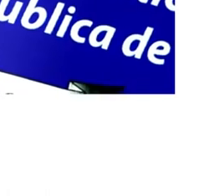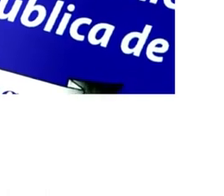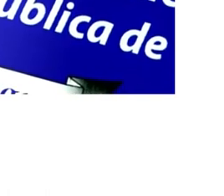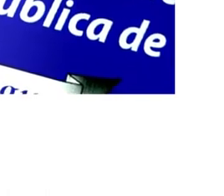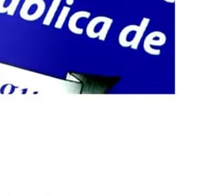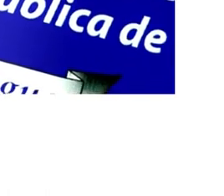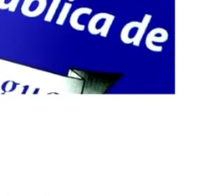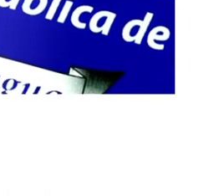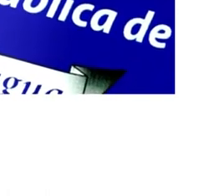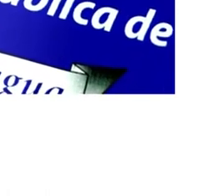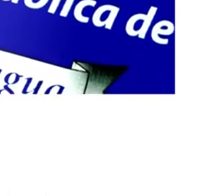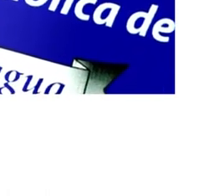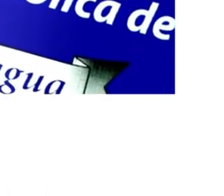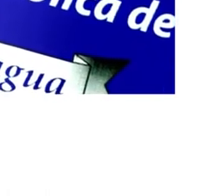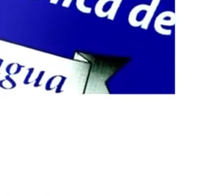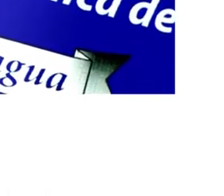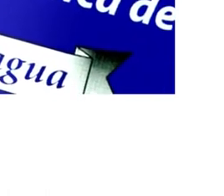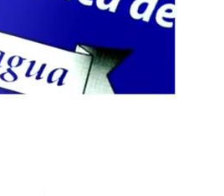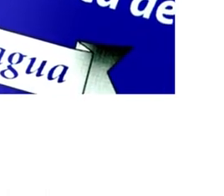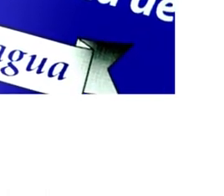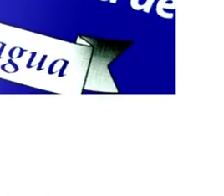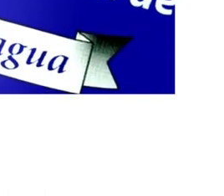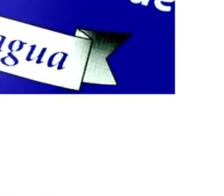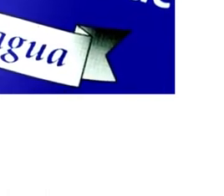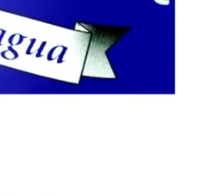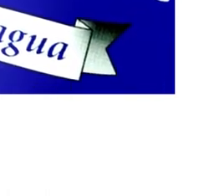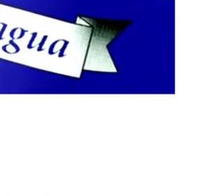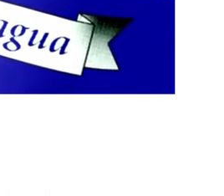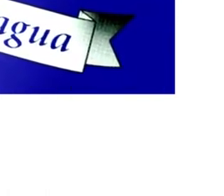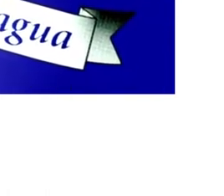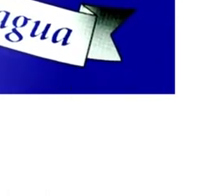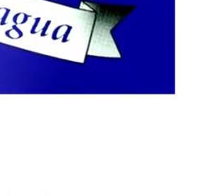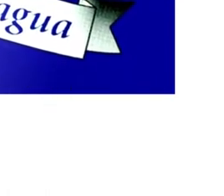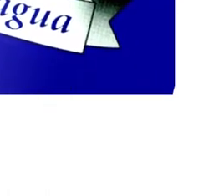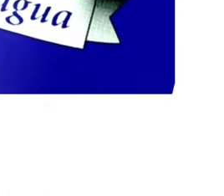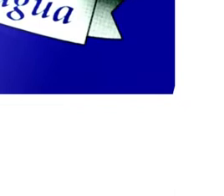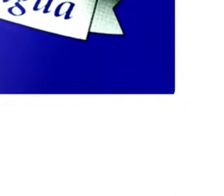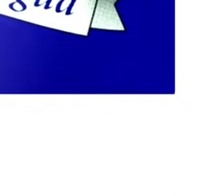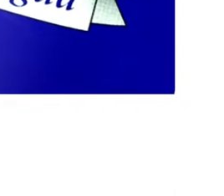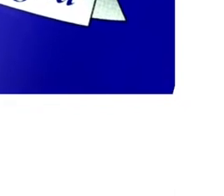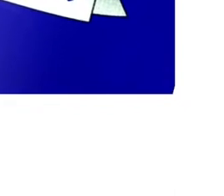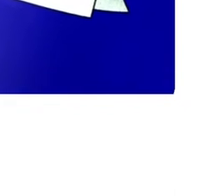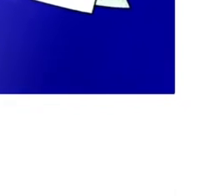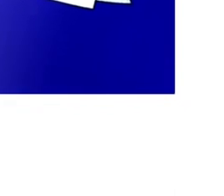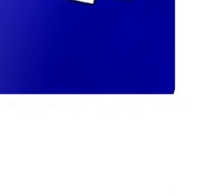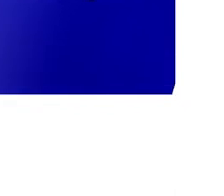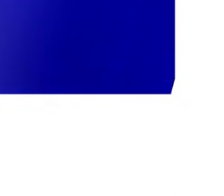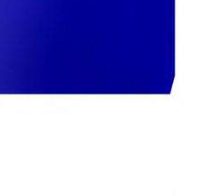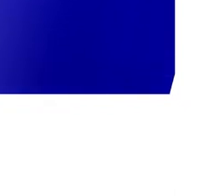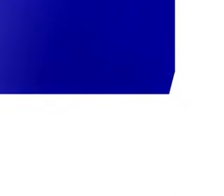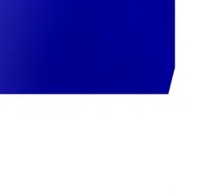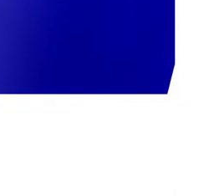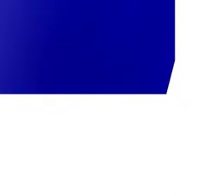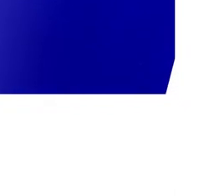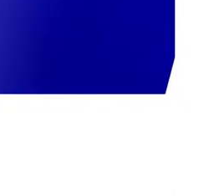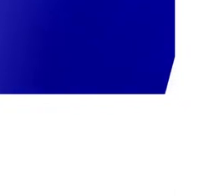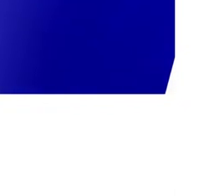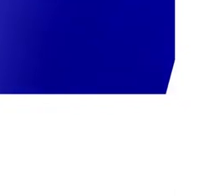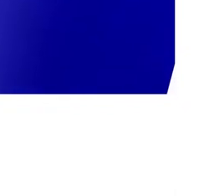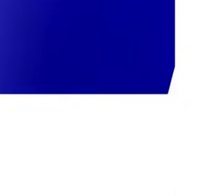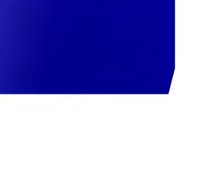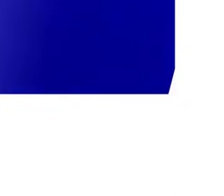Artículo 122. Los adultos gozarán de oportunidades para educarse y desarrollar habilidades por medio de programas de capacitación